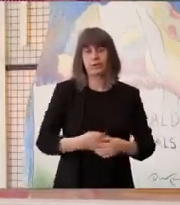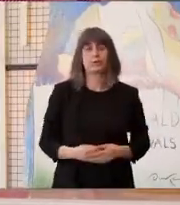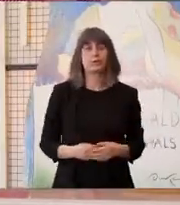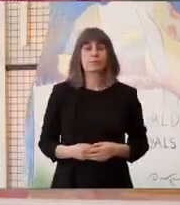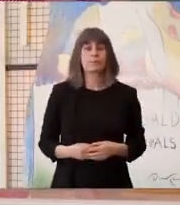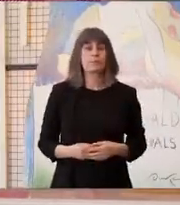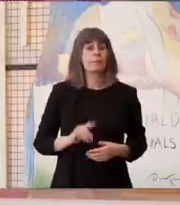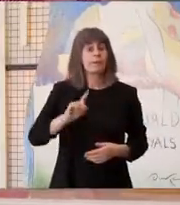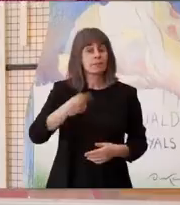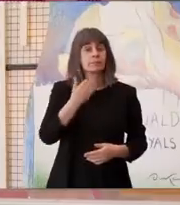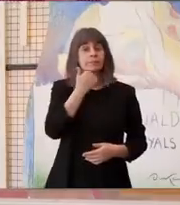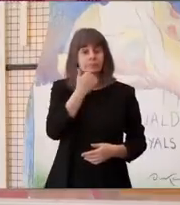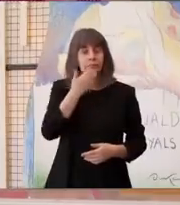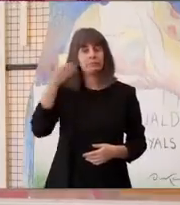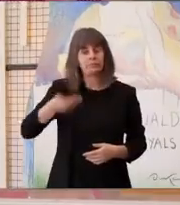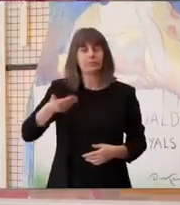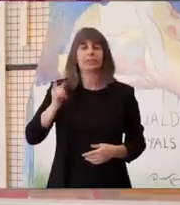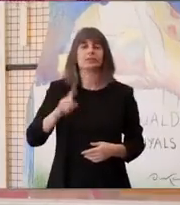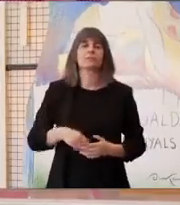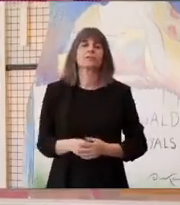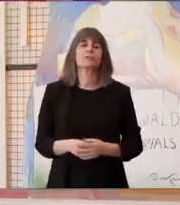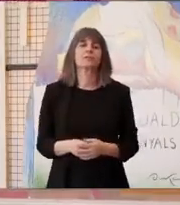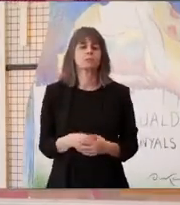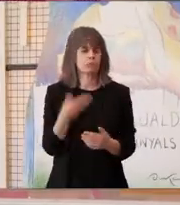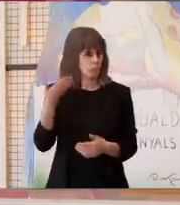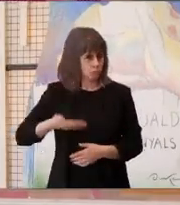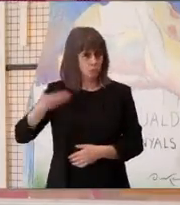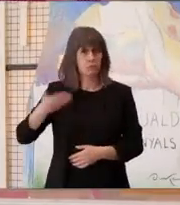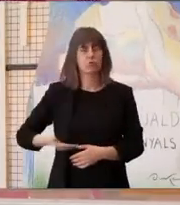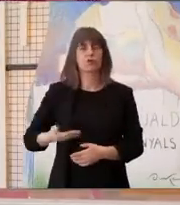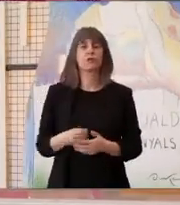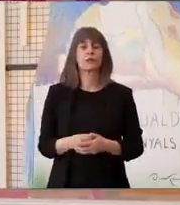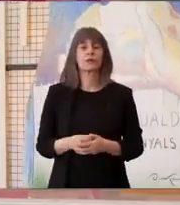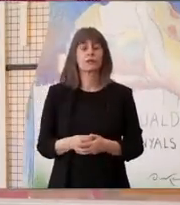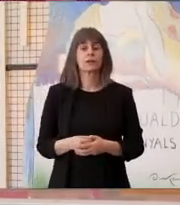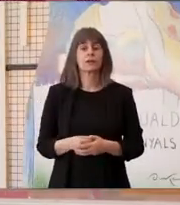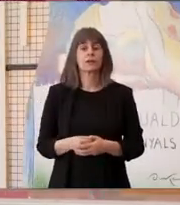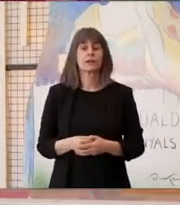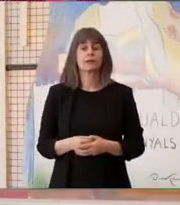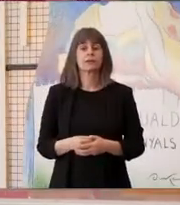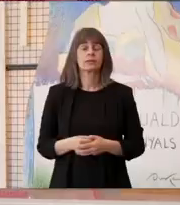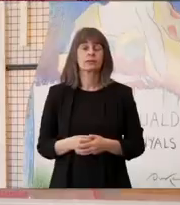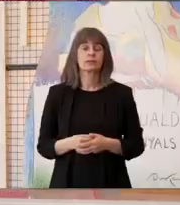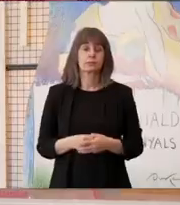luego y algo que es muy importante que es muy importante y es que